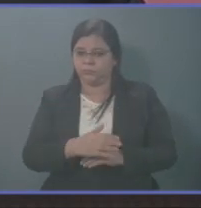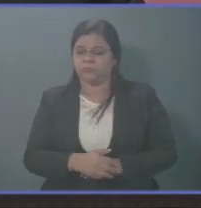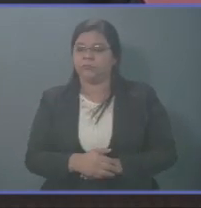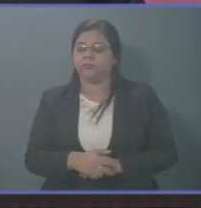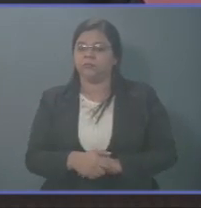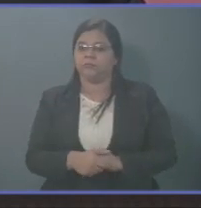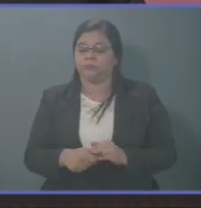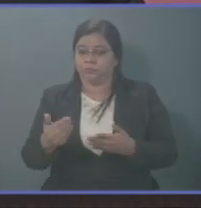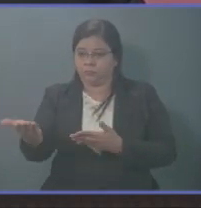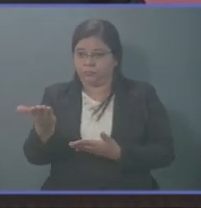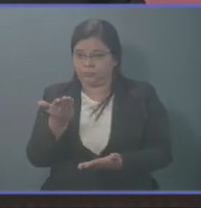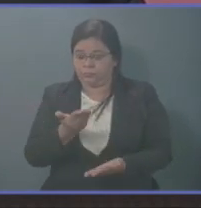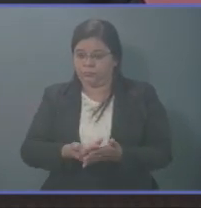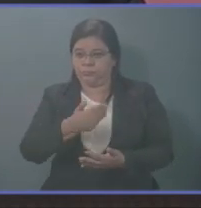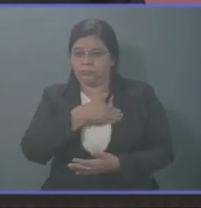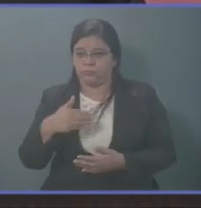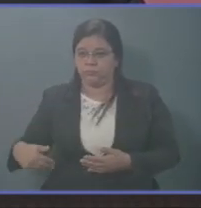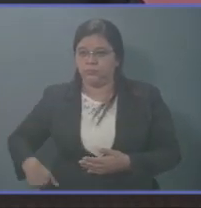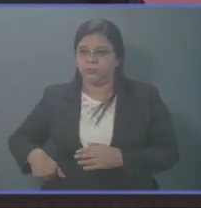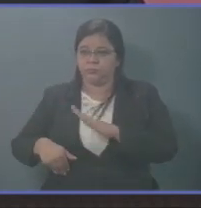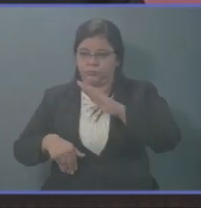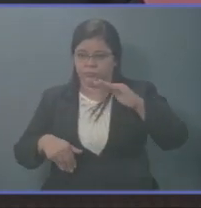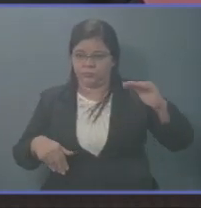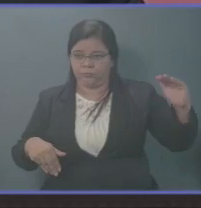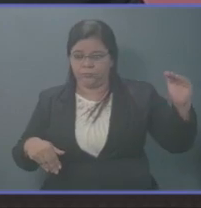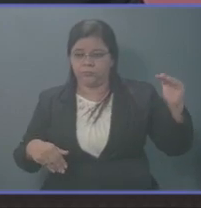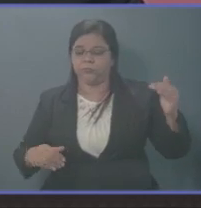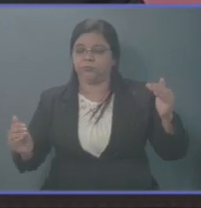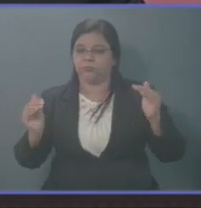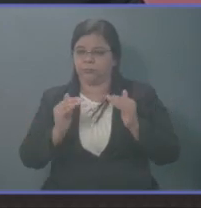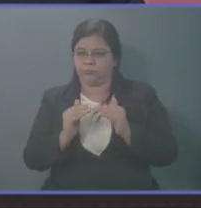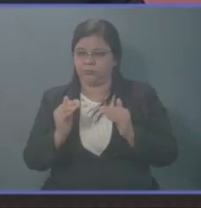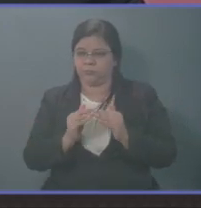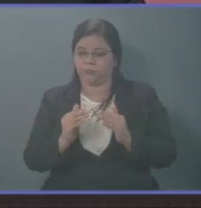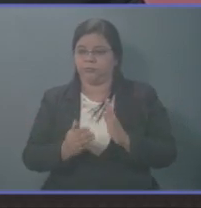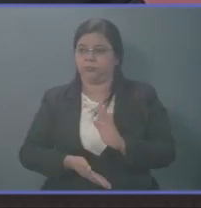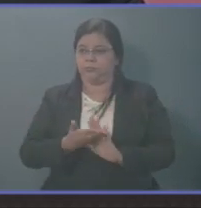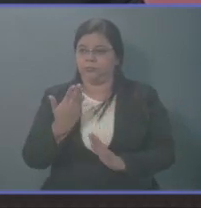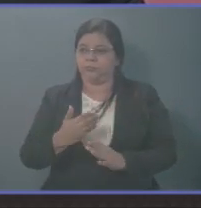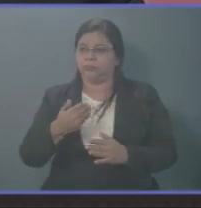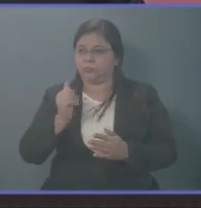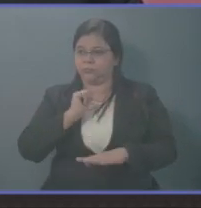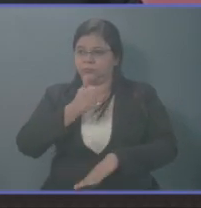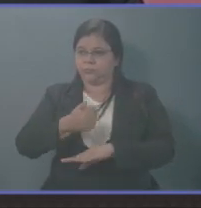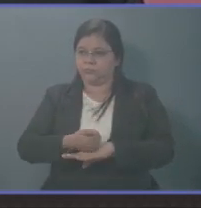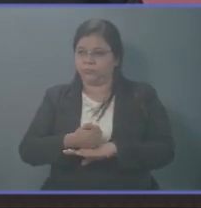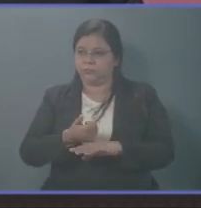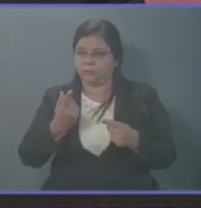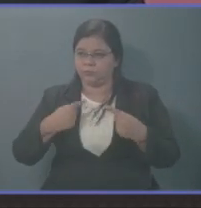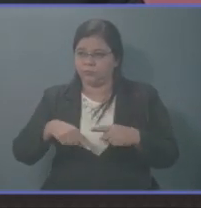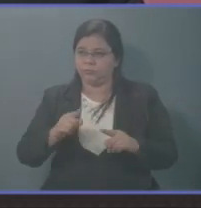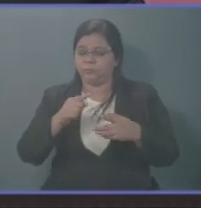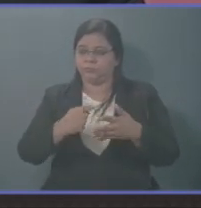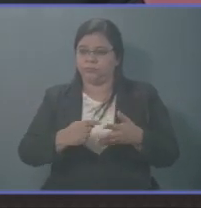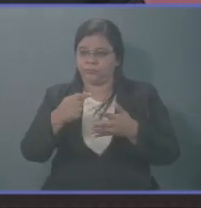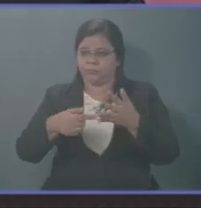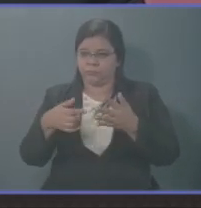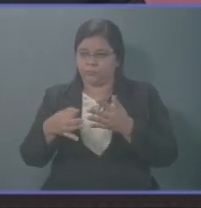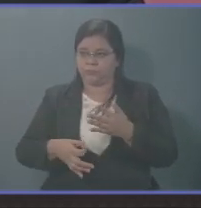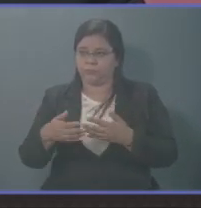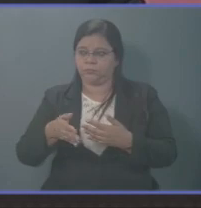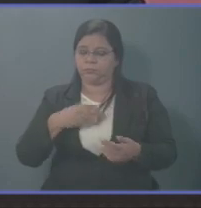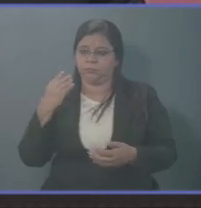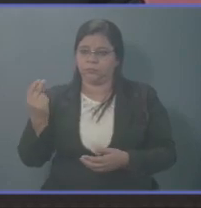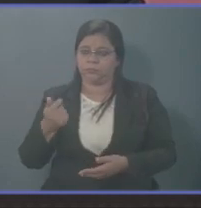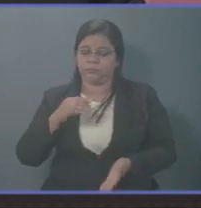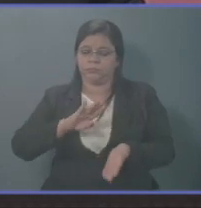a iniciativa del Presidente de la República, por medio del Ministro de Hacienda, decreta la siguiente ley transitoria para